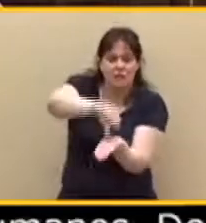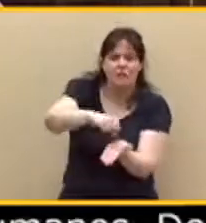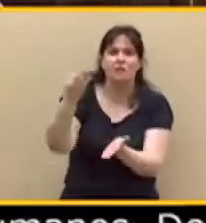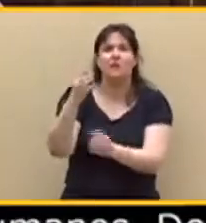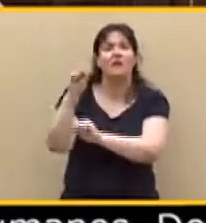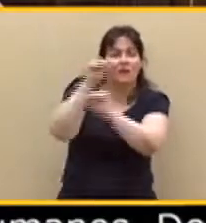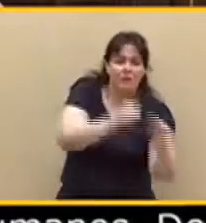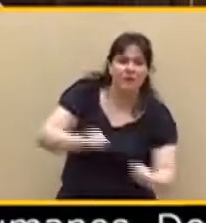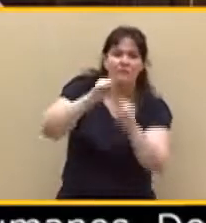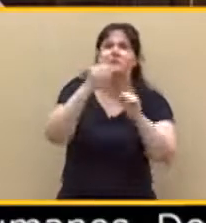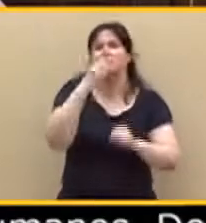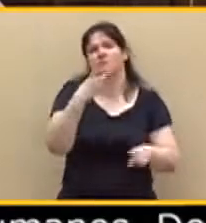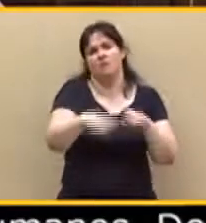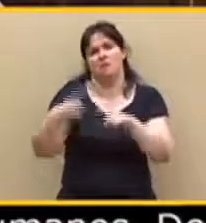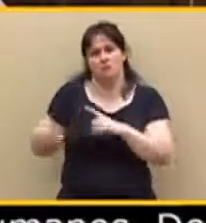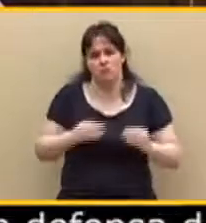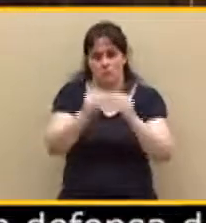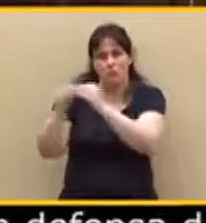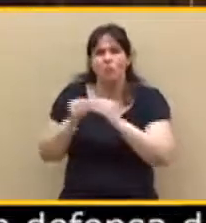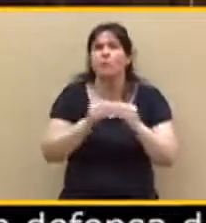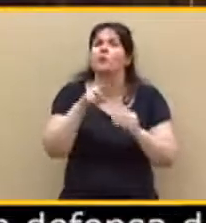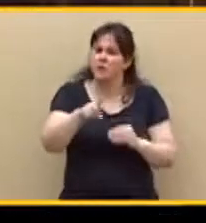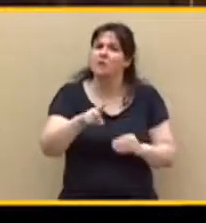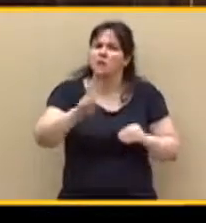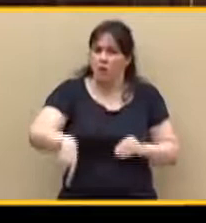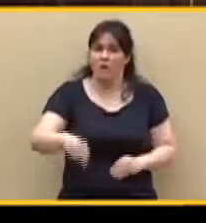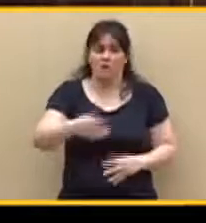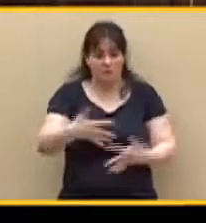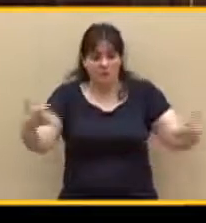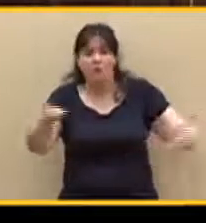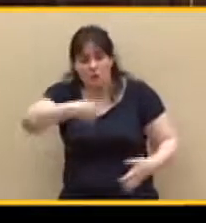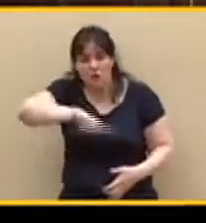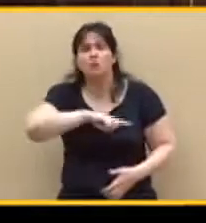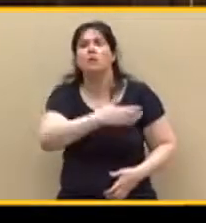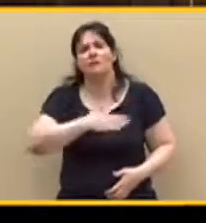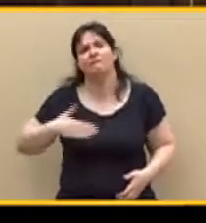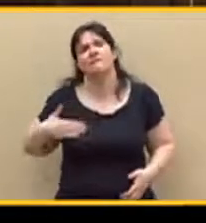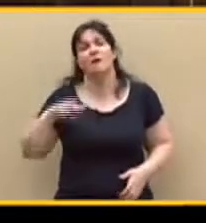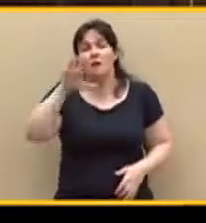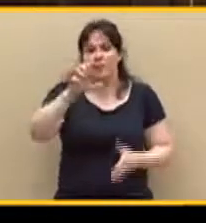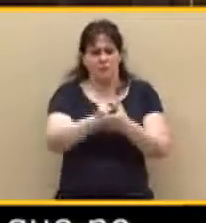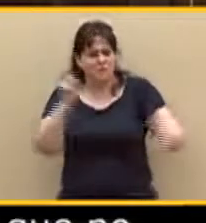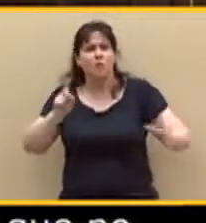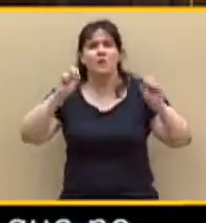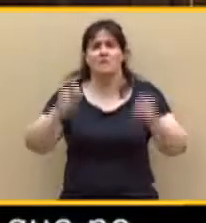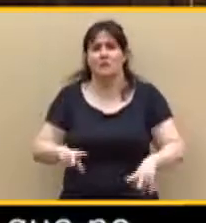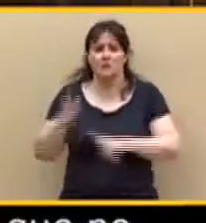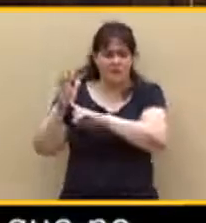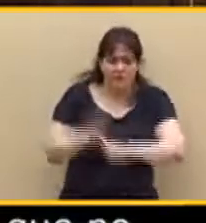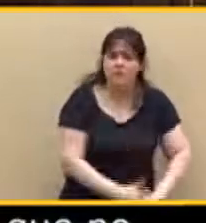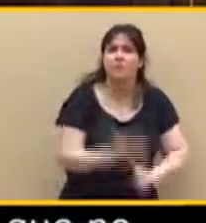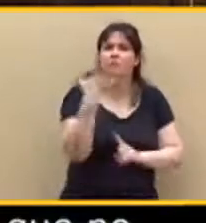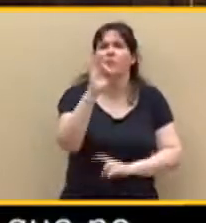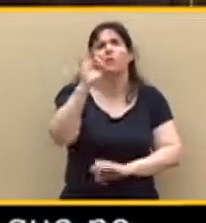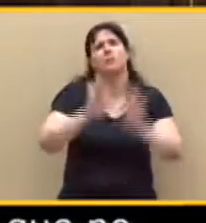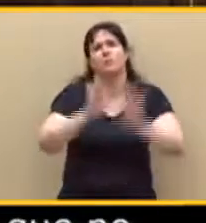común. Y es así, señorías, nosotros queremos un país que no excluya y que no discrimine al 50% de la población. Queremos,